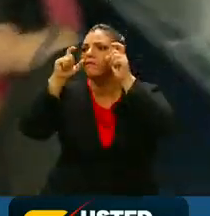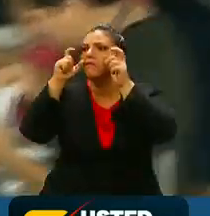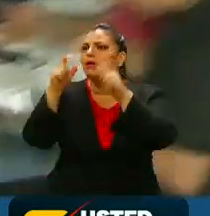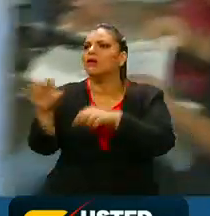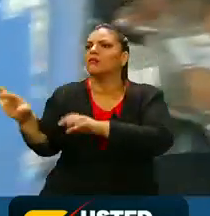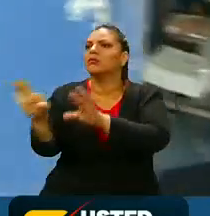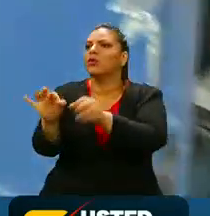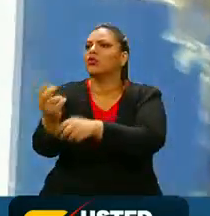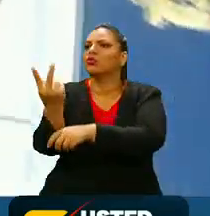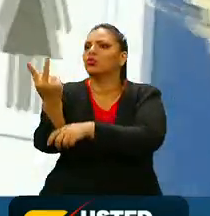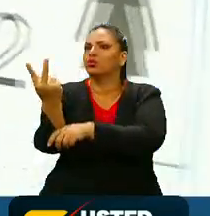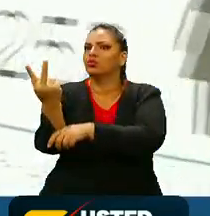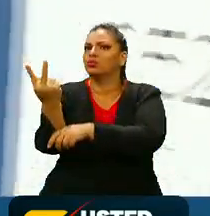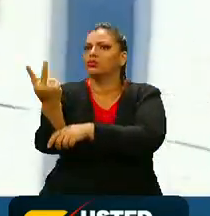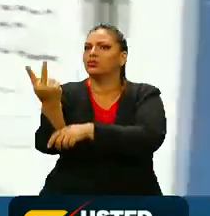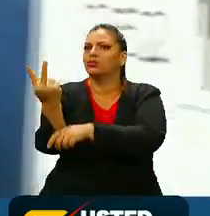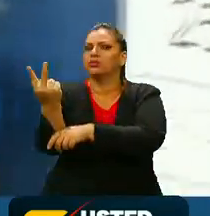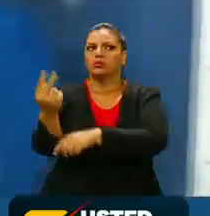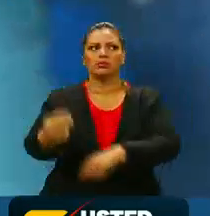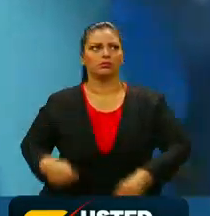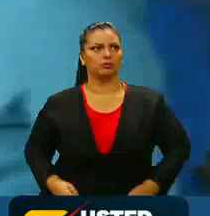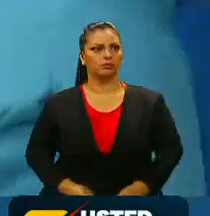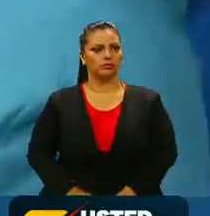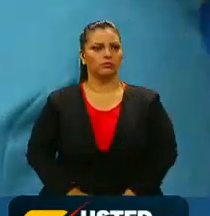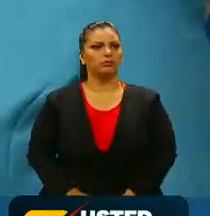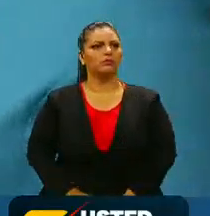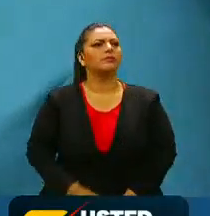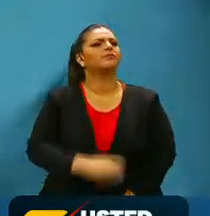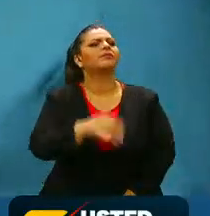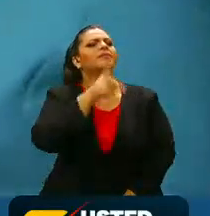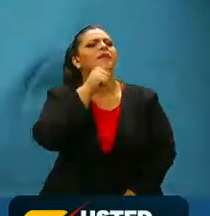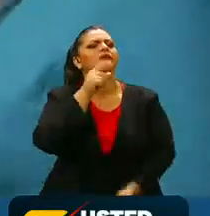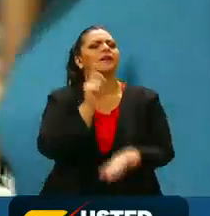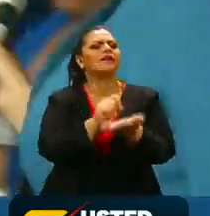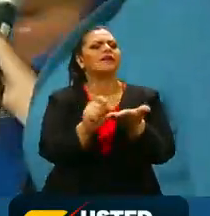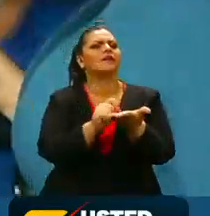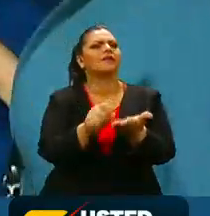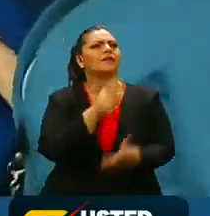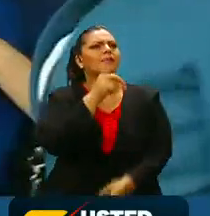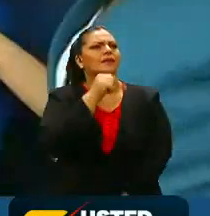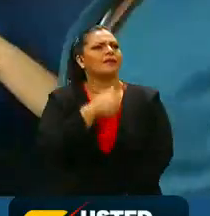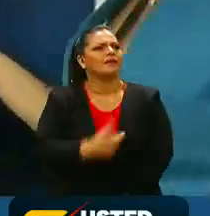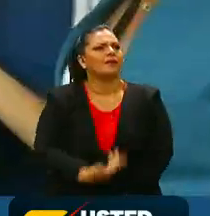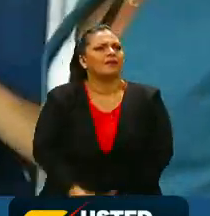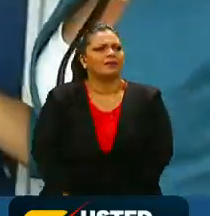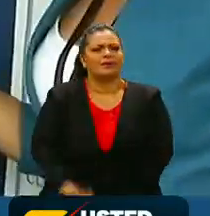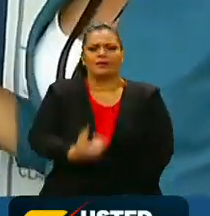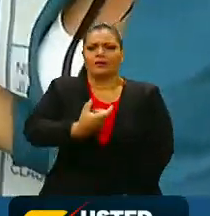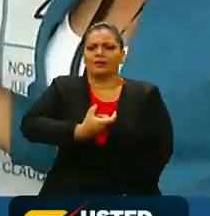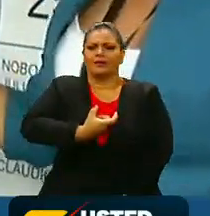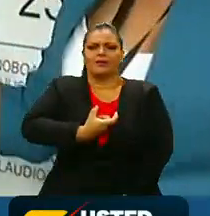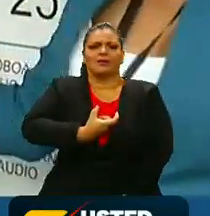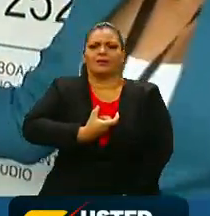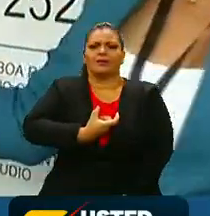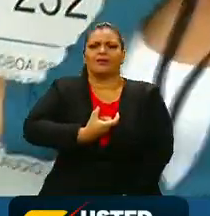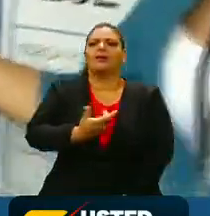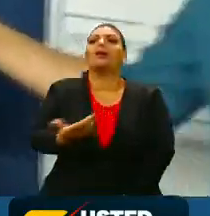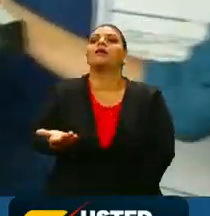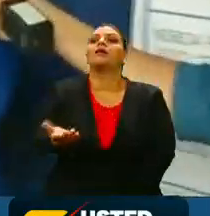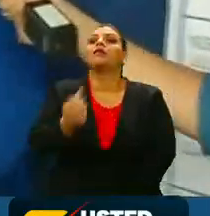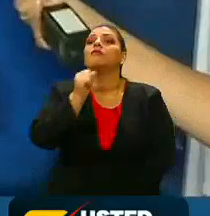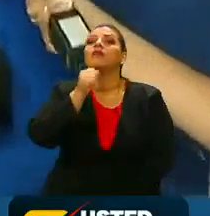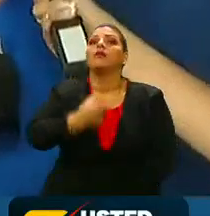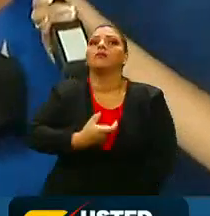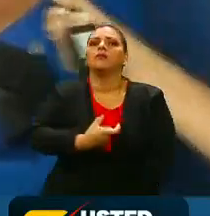firmado? No la saca la identificación, ahorita recién saca la identificación. Es que no me la puedo poner porque esto está apretado. ¿Cómo quiere que le